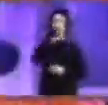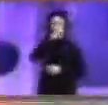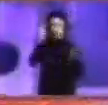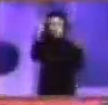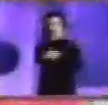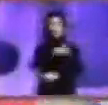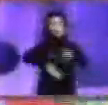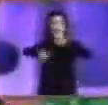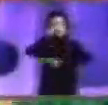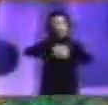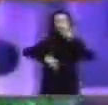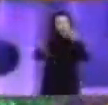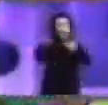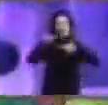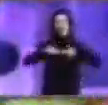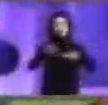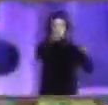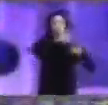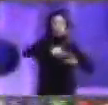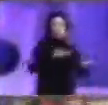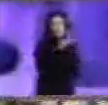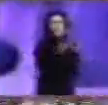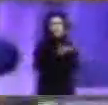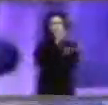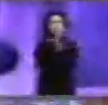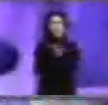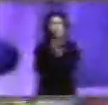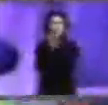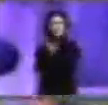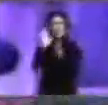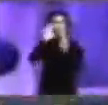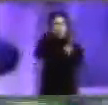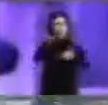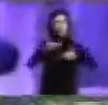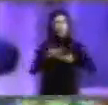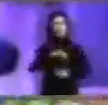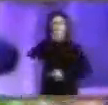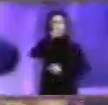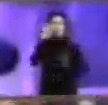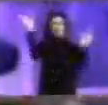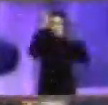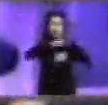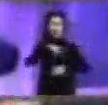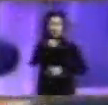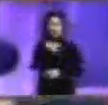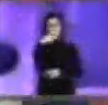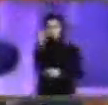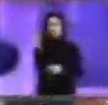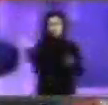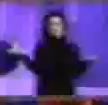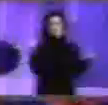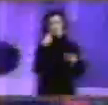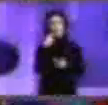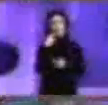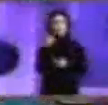Buscando ayuda va, buscando por todos lados. Las ayudas no alcanzan y no entienden lo que pasa. No